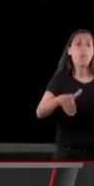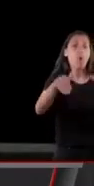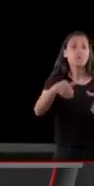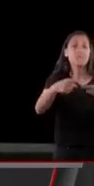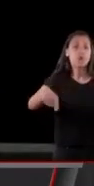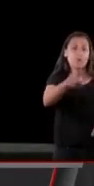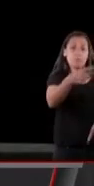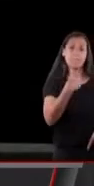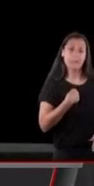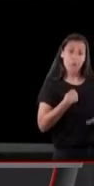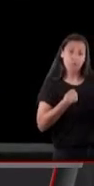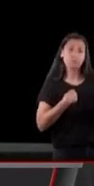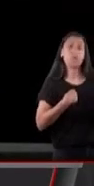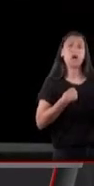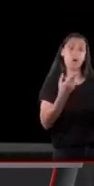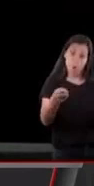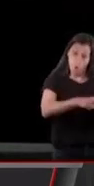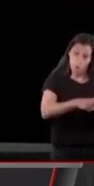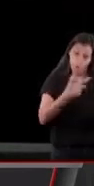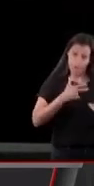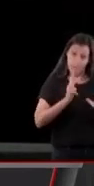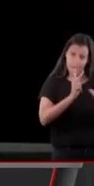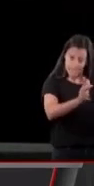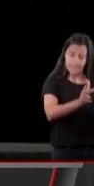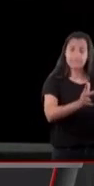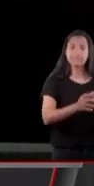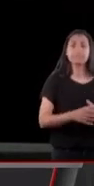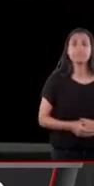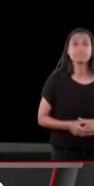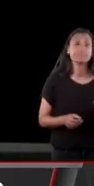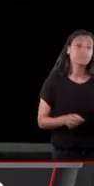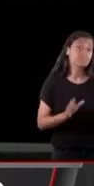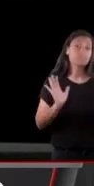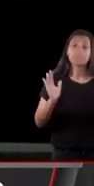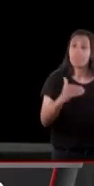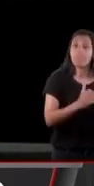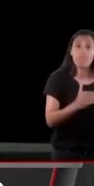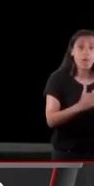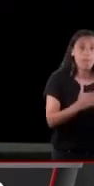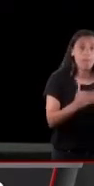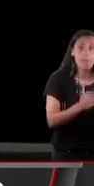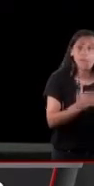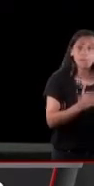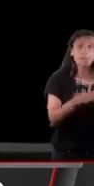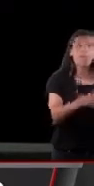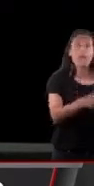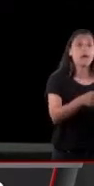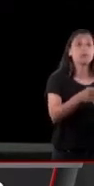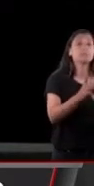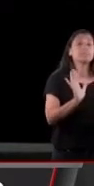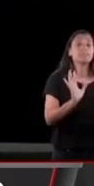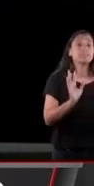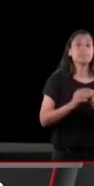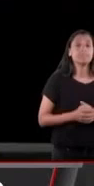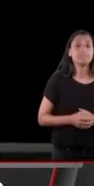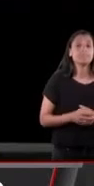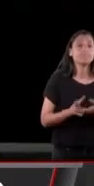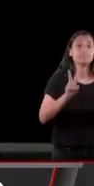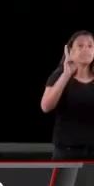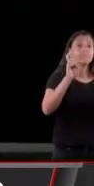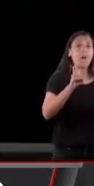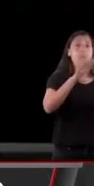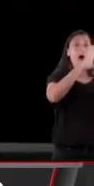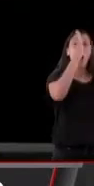Juan, te decía, el presidente de la Nación, Alberto Fernández, haciendo campaña junto a quien fue su jefe de gabinete, Juan Mansur. Y ahora